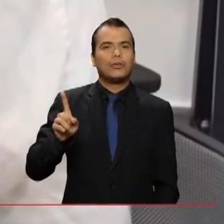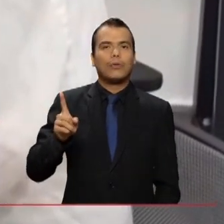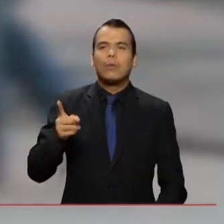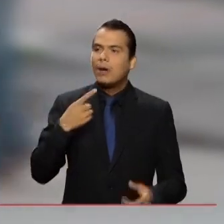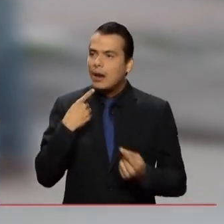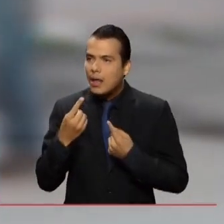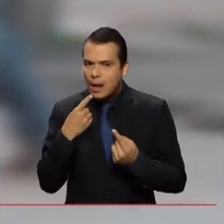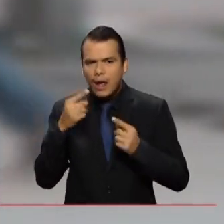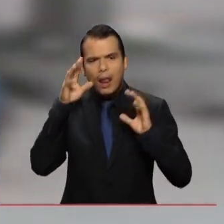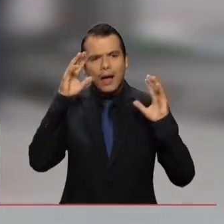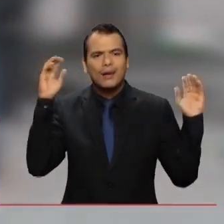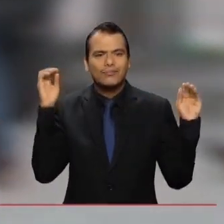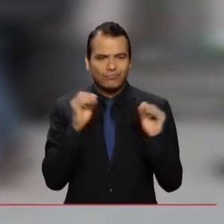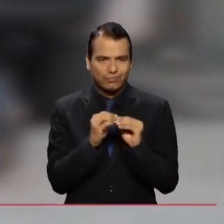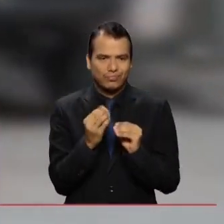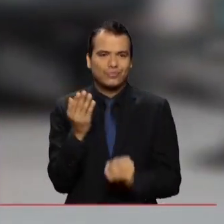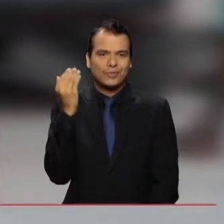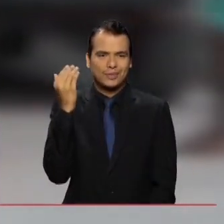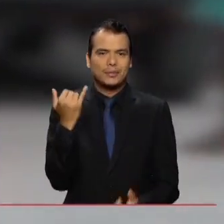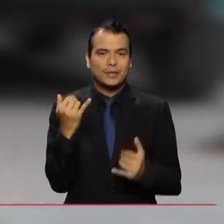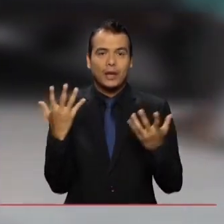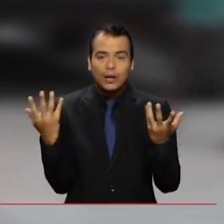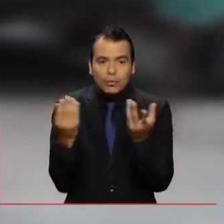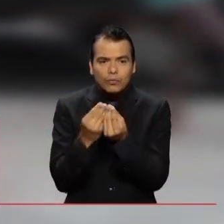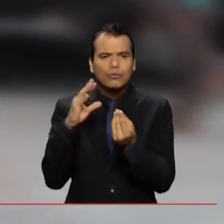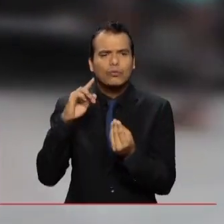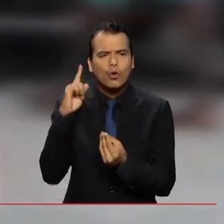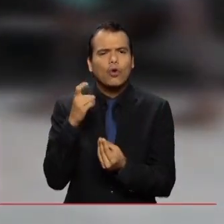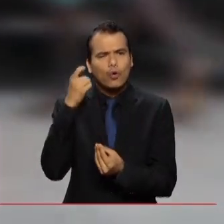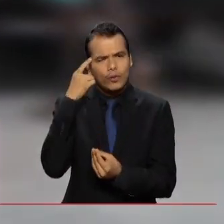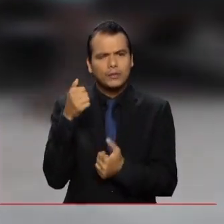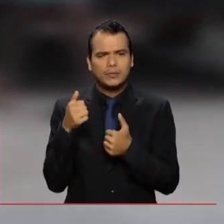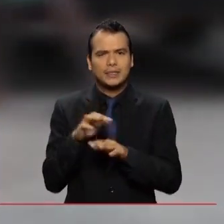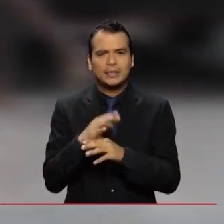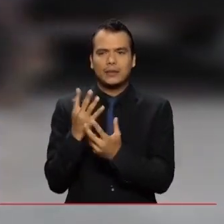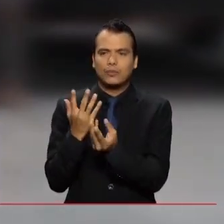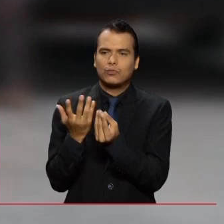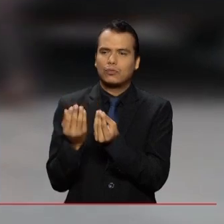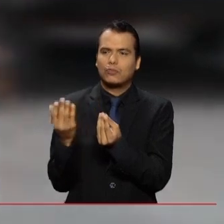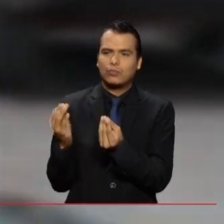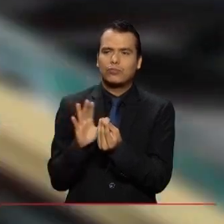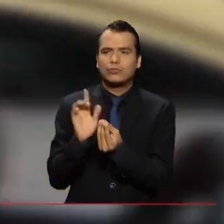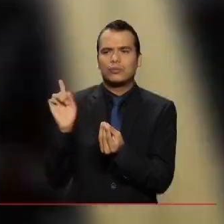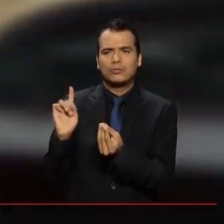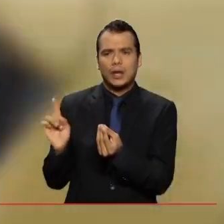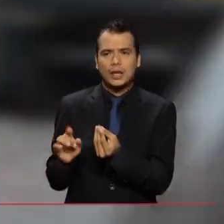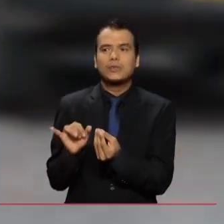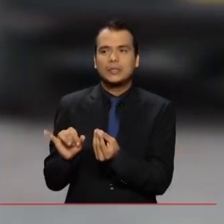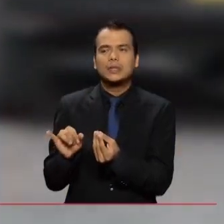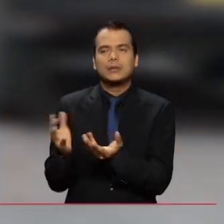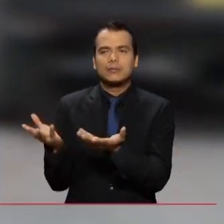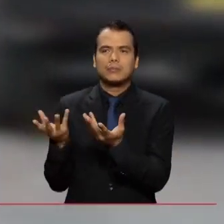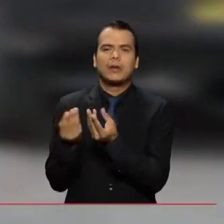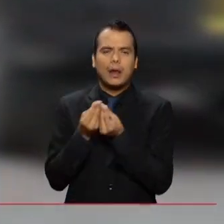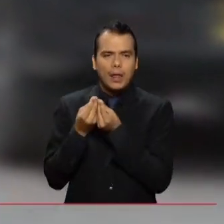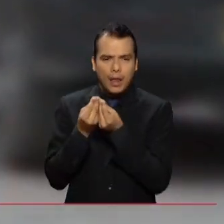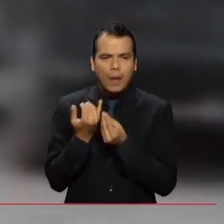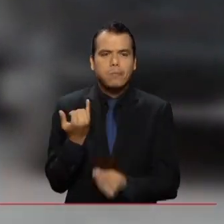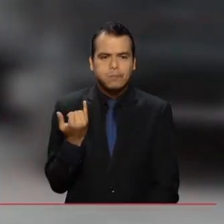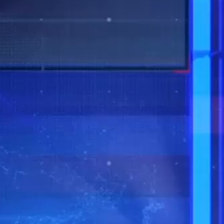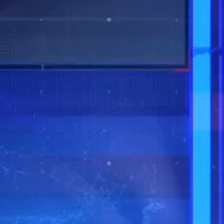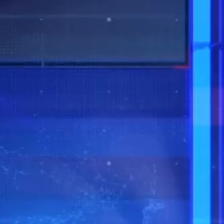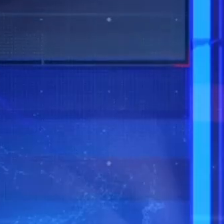alcalde de Quibdó. Los Locos Ya, Mexicanos y los RP son los grupos delincuenciales que hasta ahora están en el proceso de diálogos.